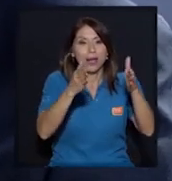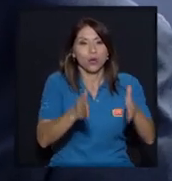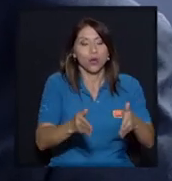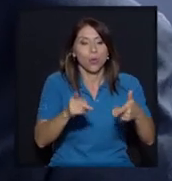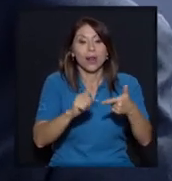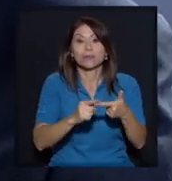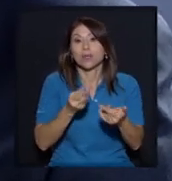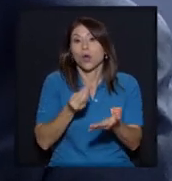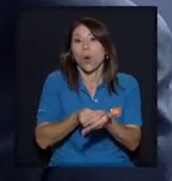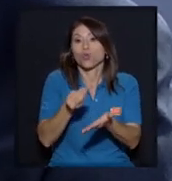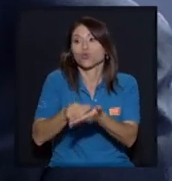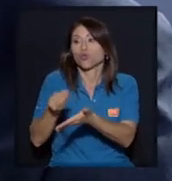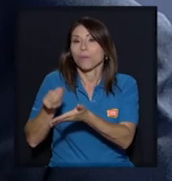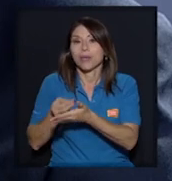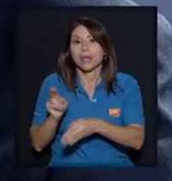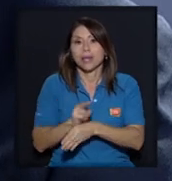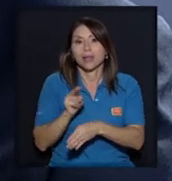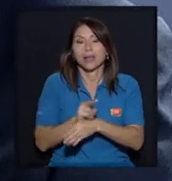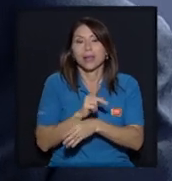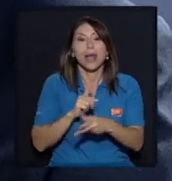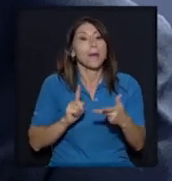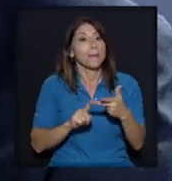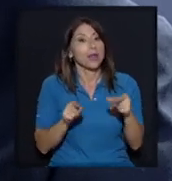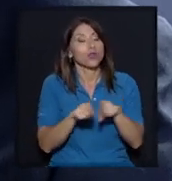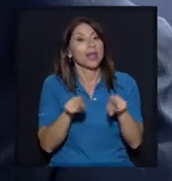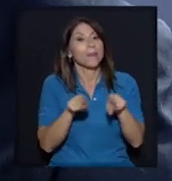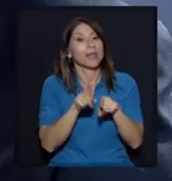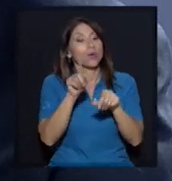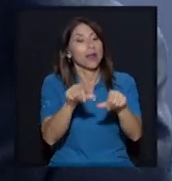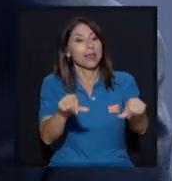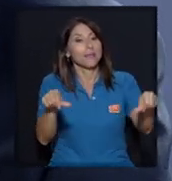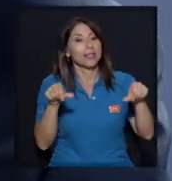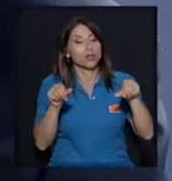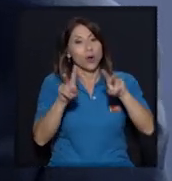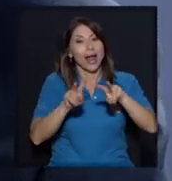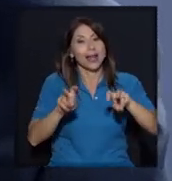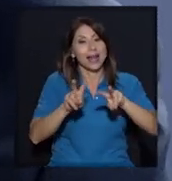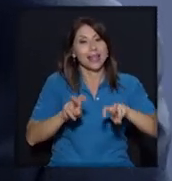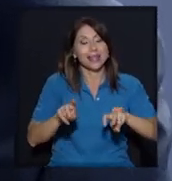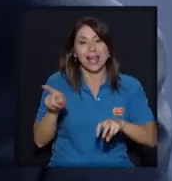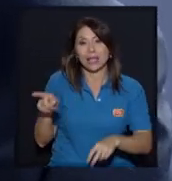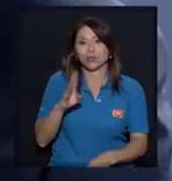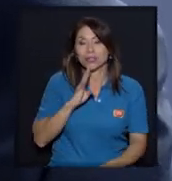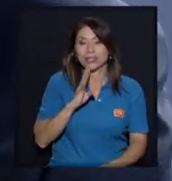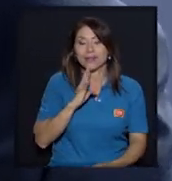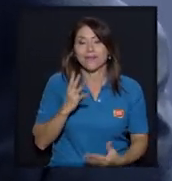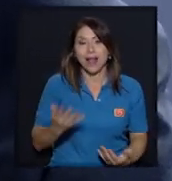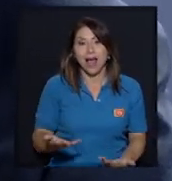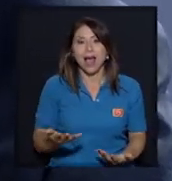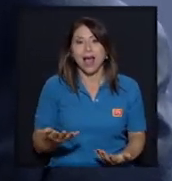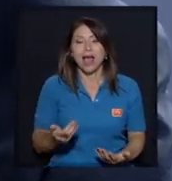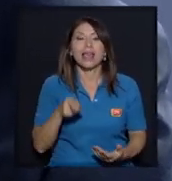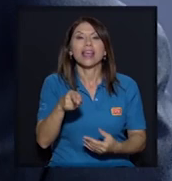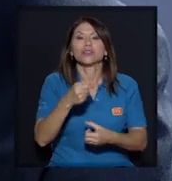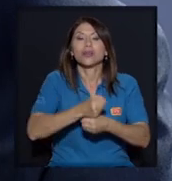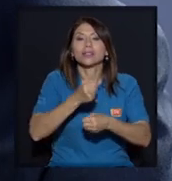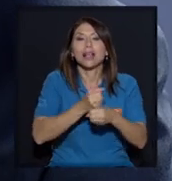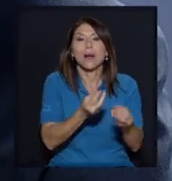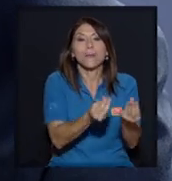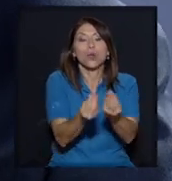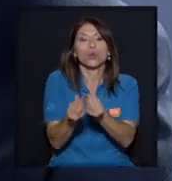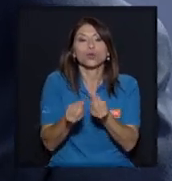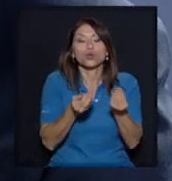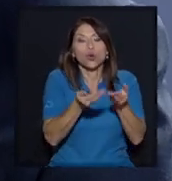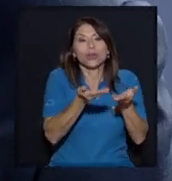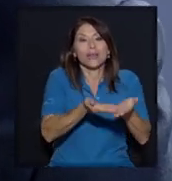consumir, pero también una dimensión analítica, que es a la que usted está haciendo referencia, es la producción de bienes y